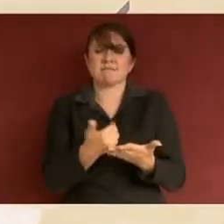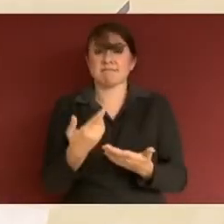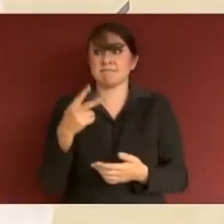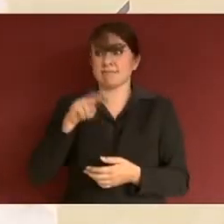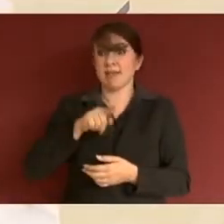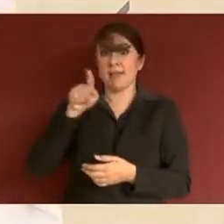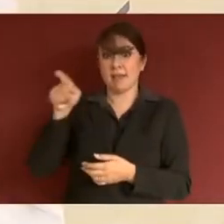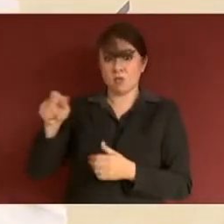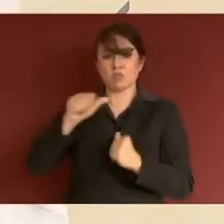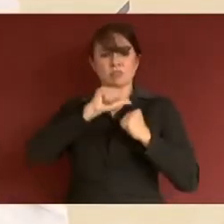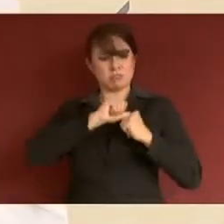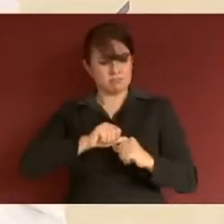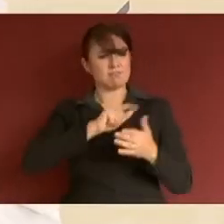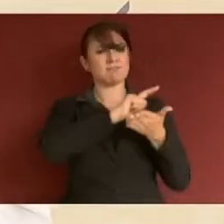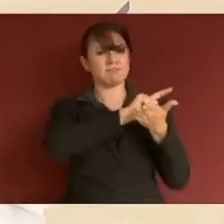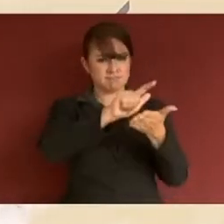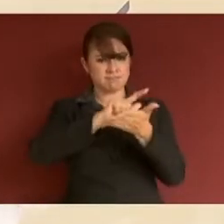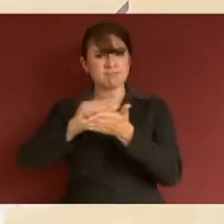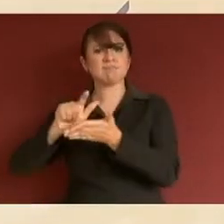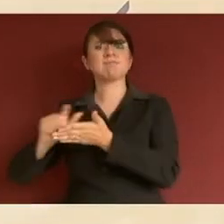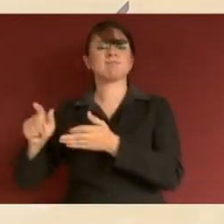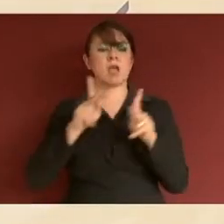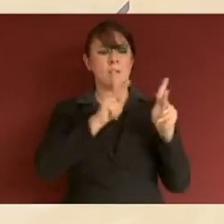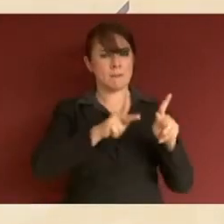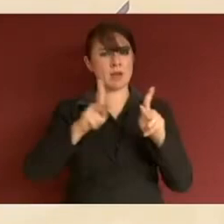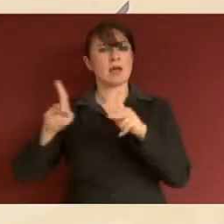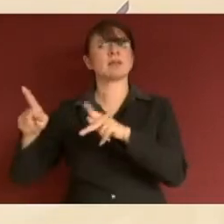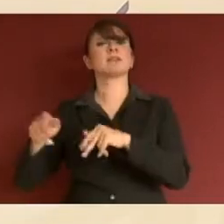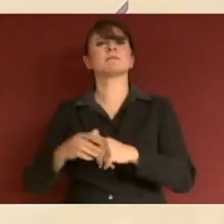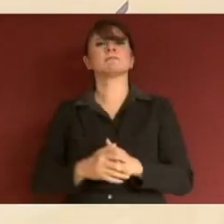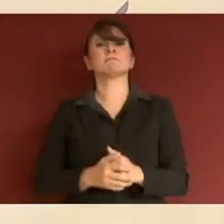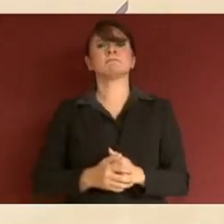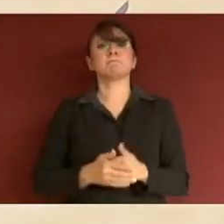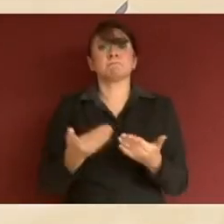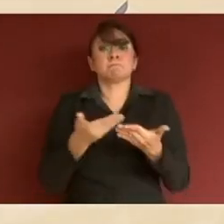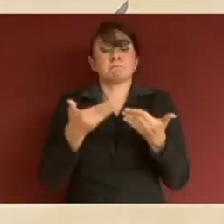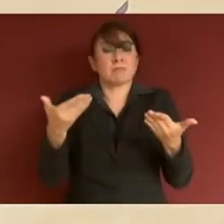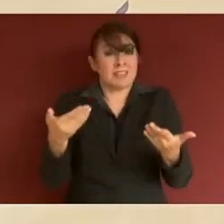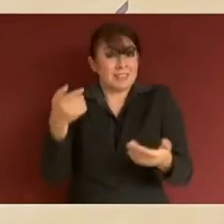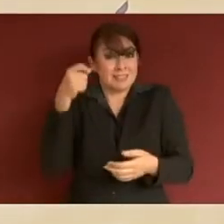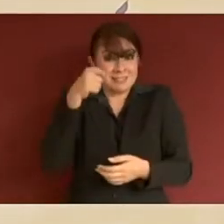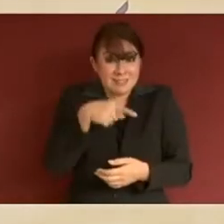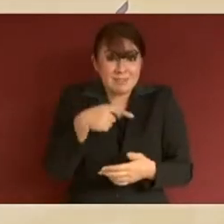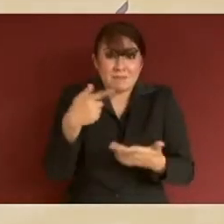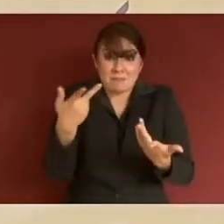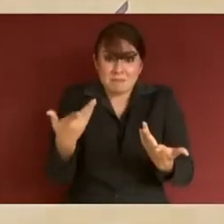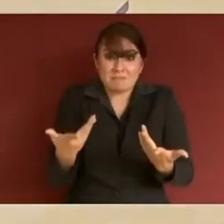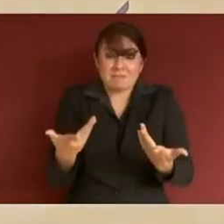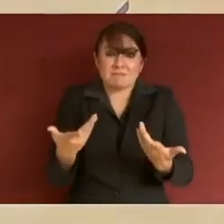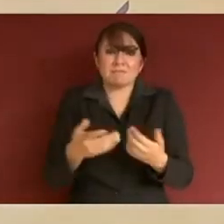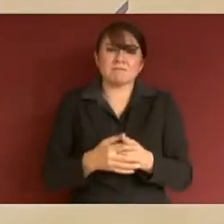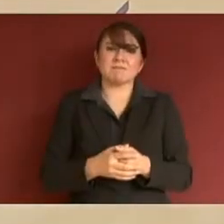la limpieza de las playas. Ahora también